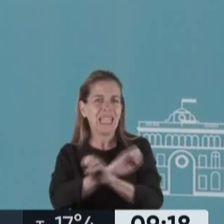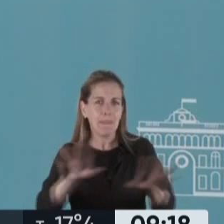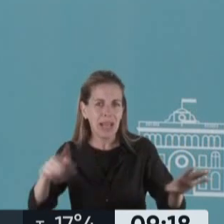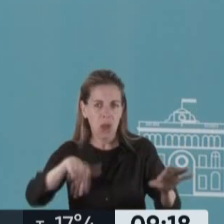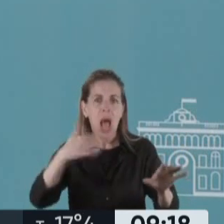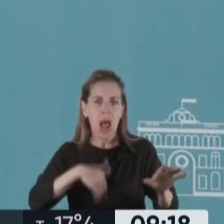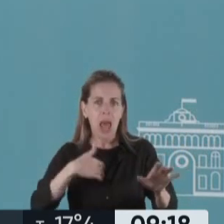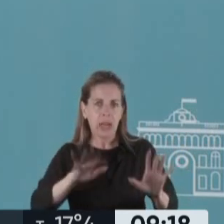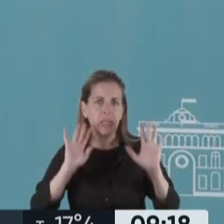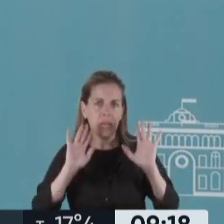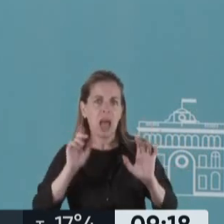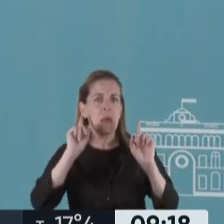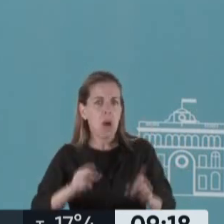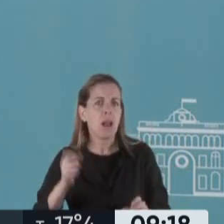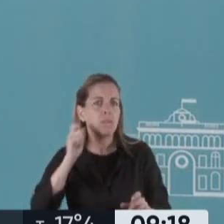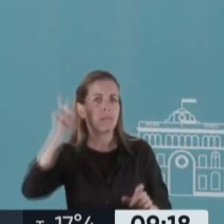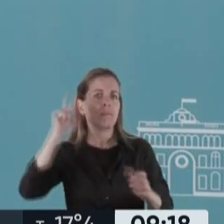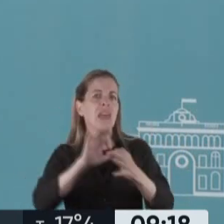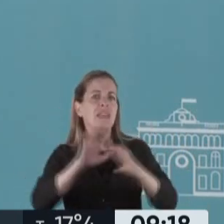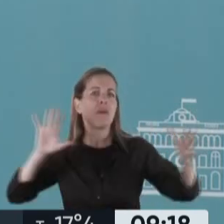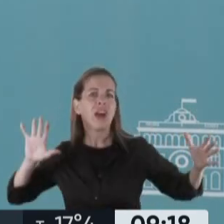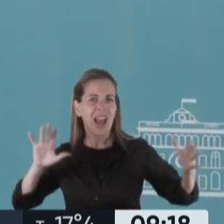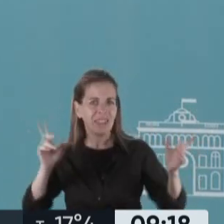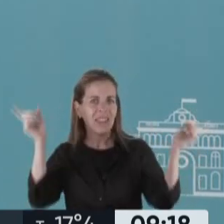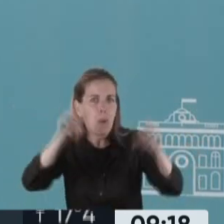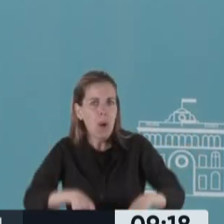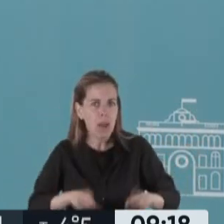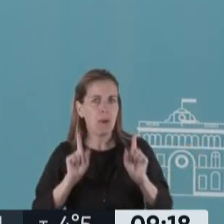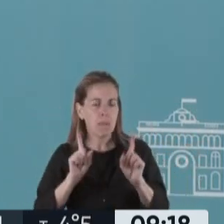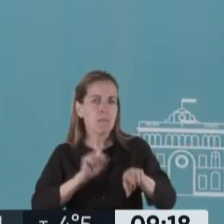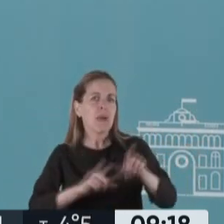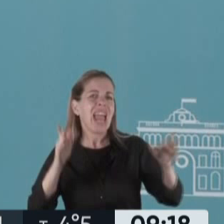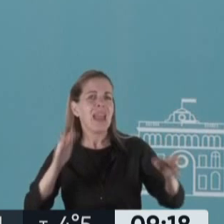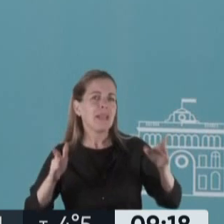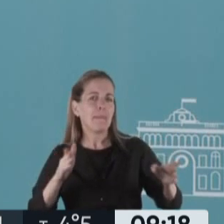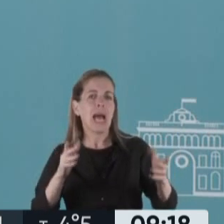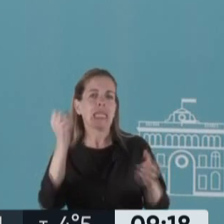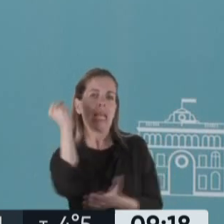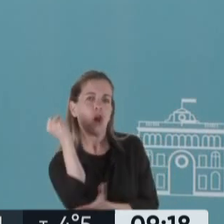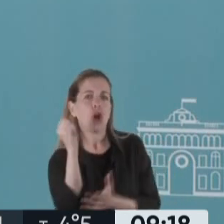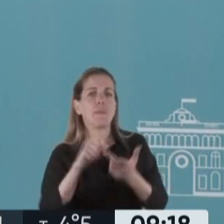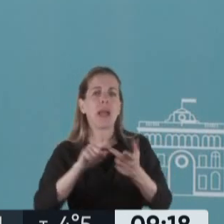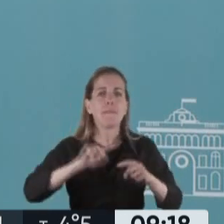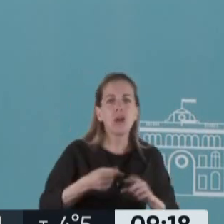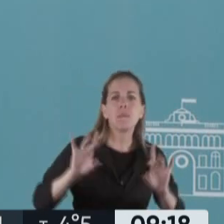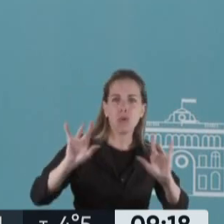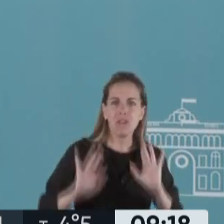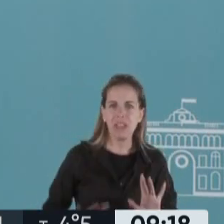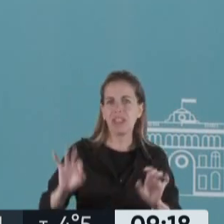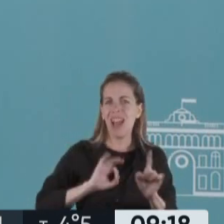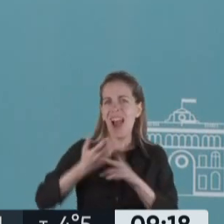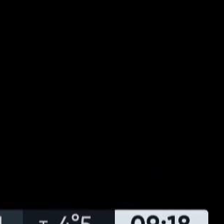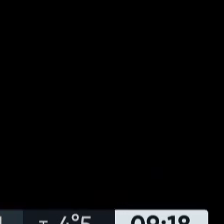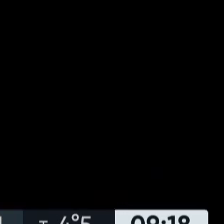se pudo hacer y cómo fue ese proceso que nos permitió aún en momentos muy difíciles, políticos, económicos, durante las últimas décadas,